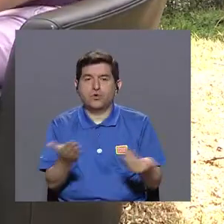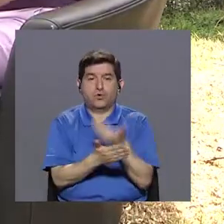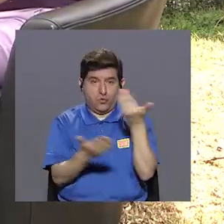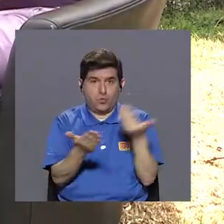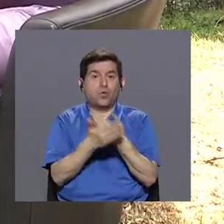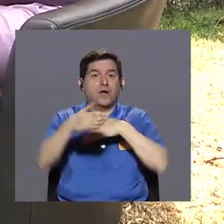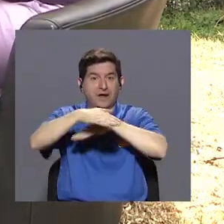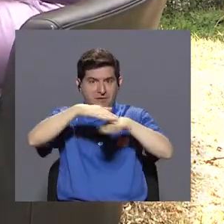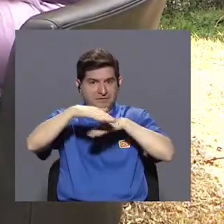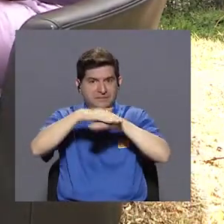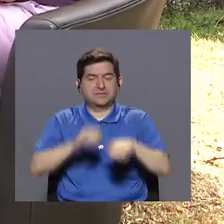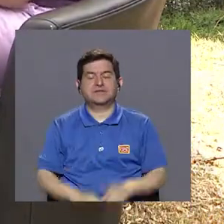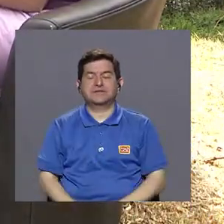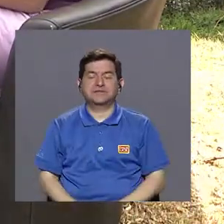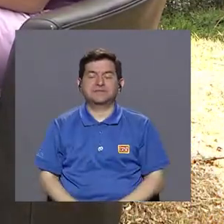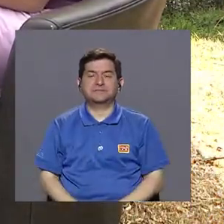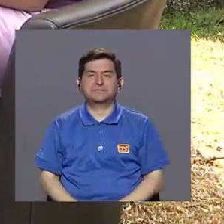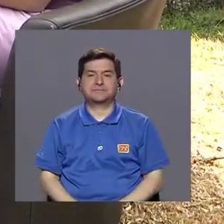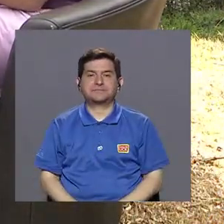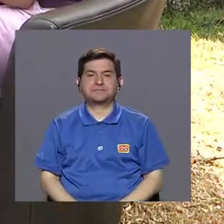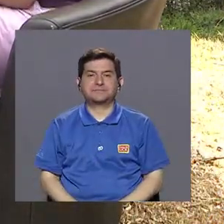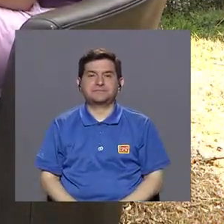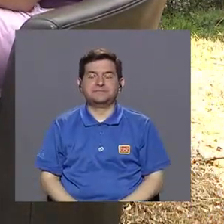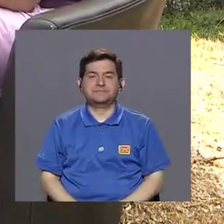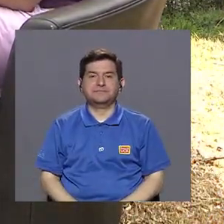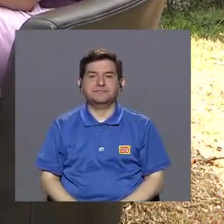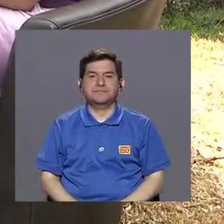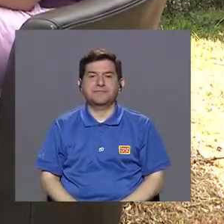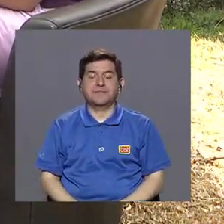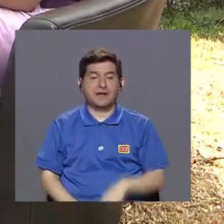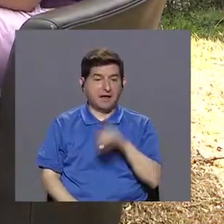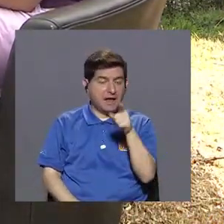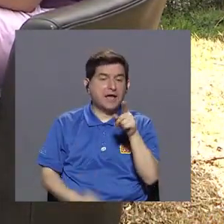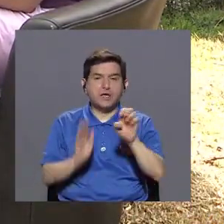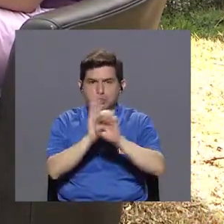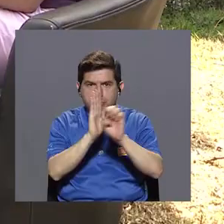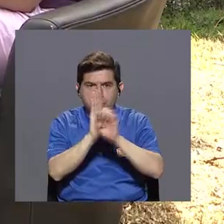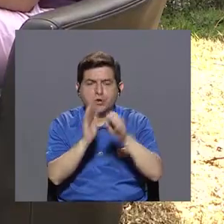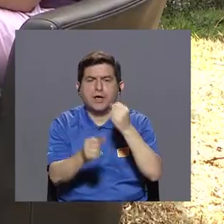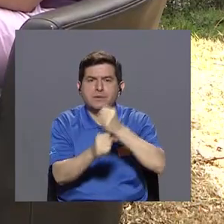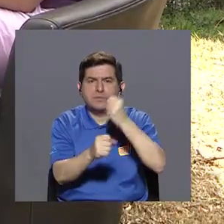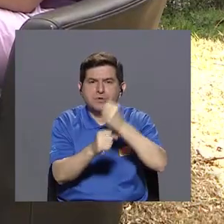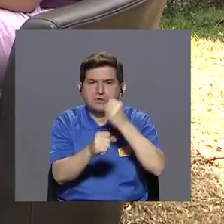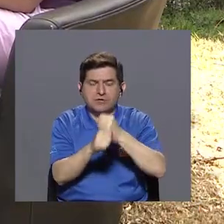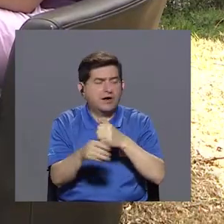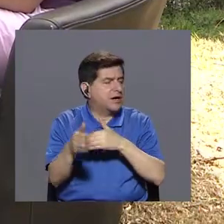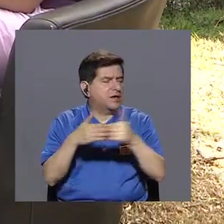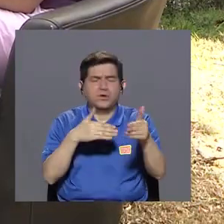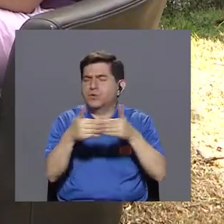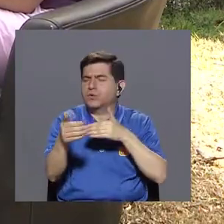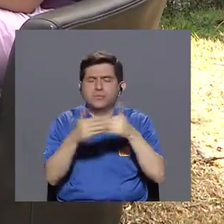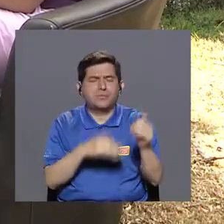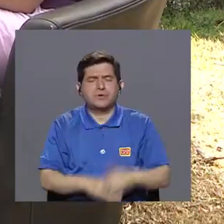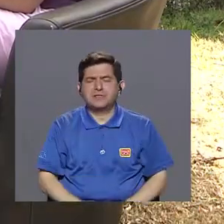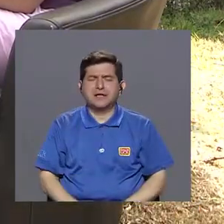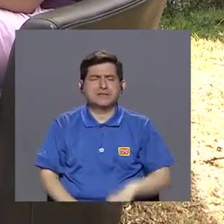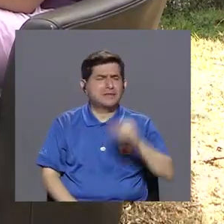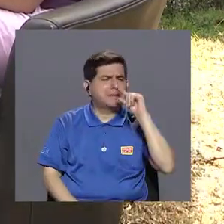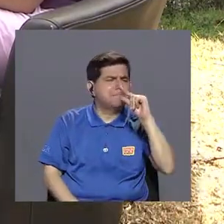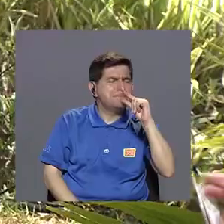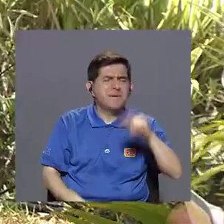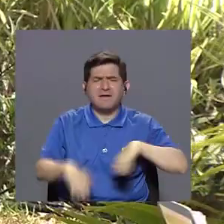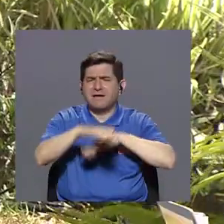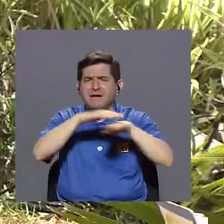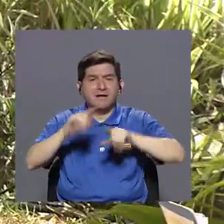más nueva, la más reciente. Y ellos, por ejemplo, trabajan, a pesar de que es una sede muy